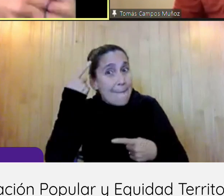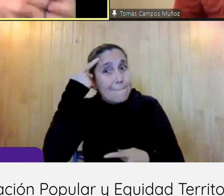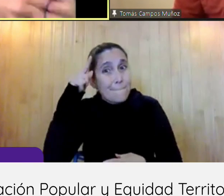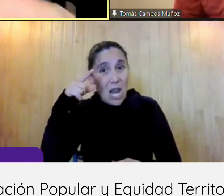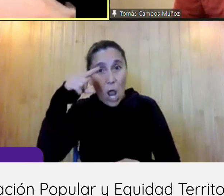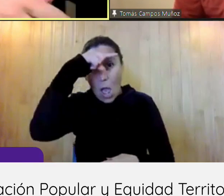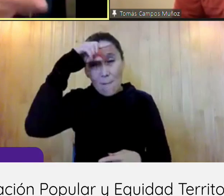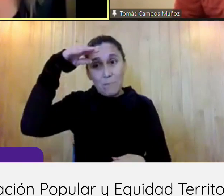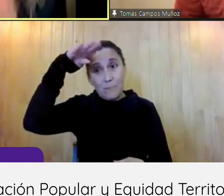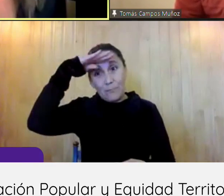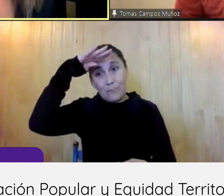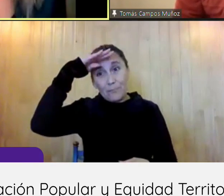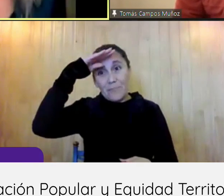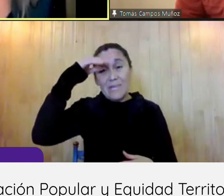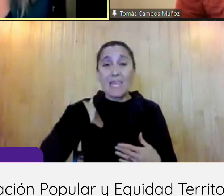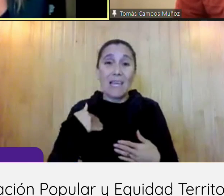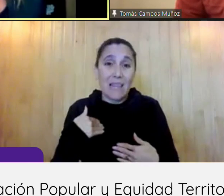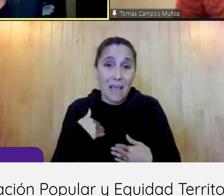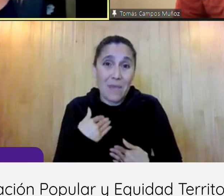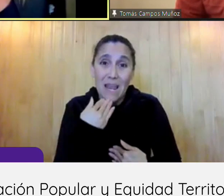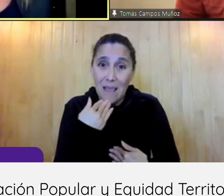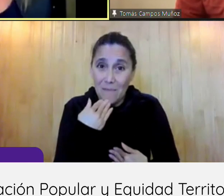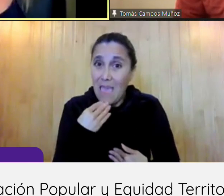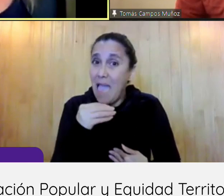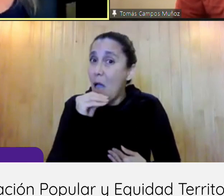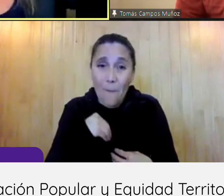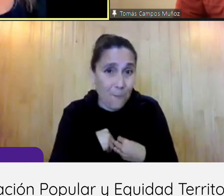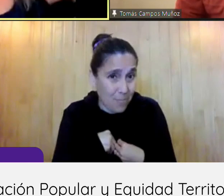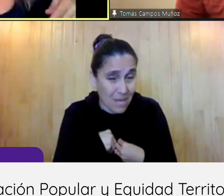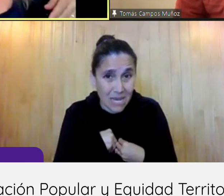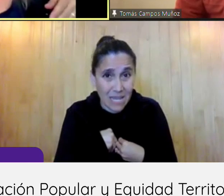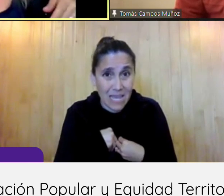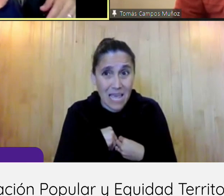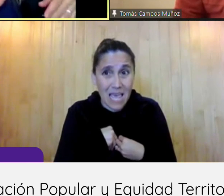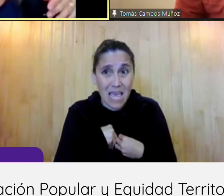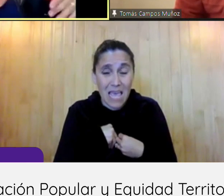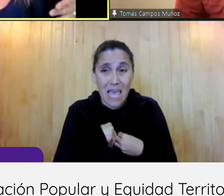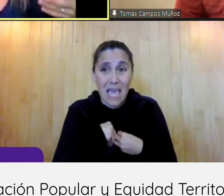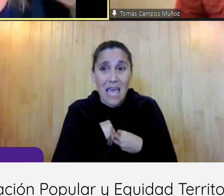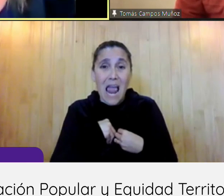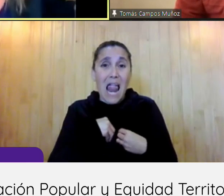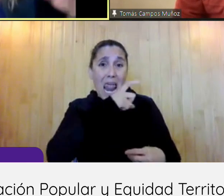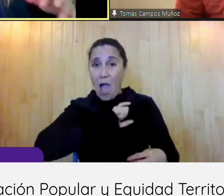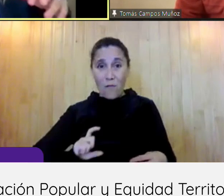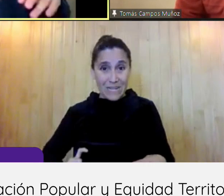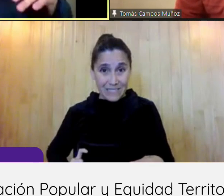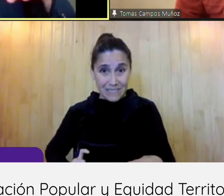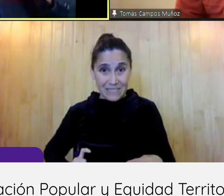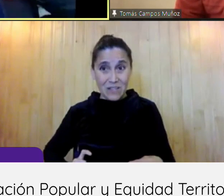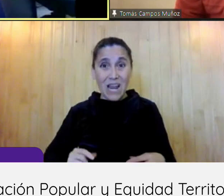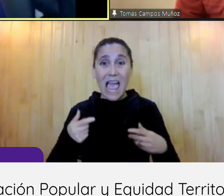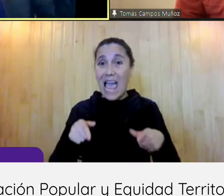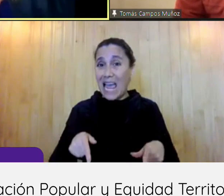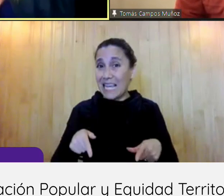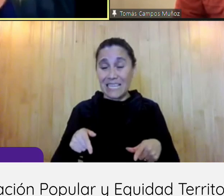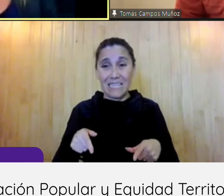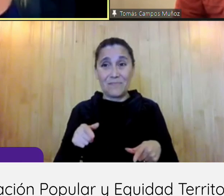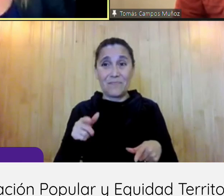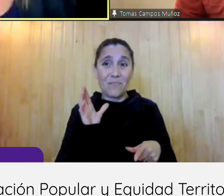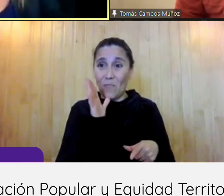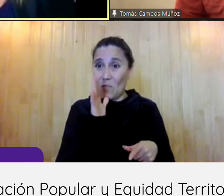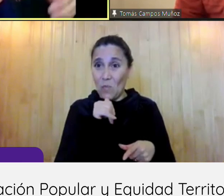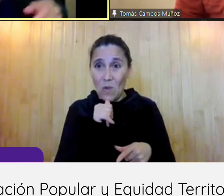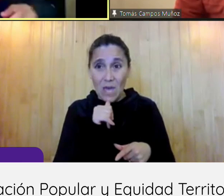pena, y me ha pasado con la gobernación. Recuerdo que acá en la gobernación del LOA, en un